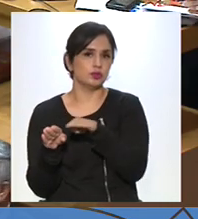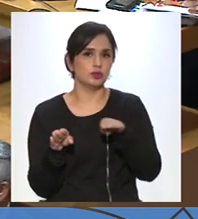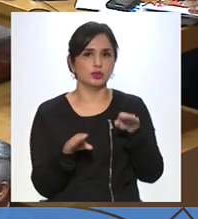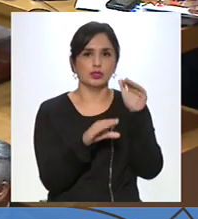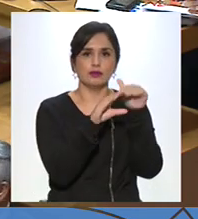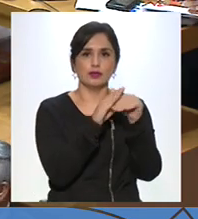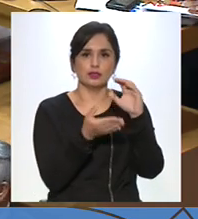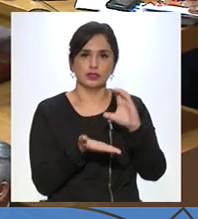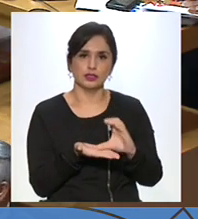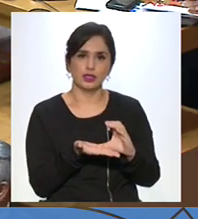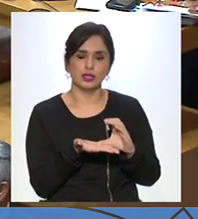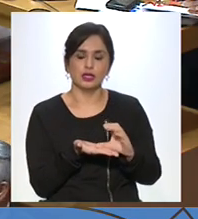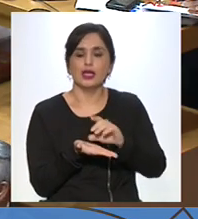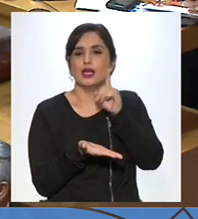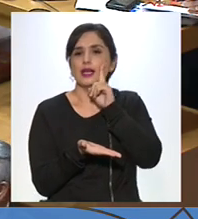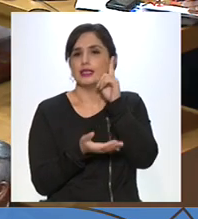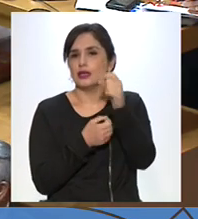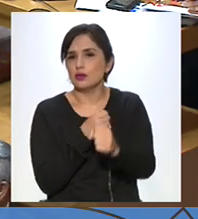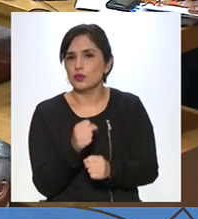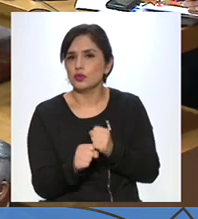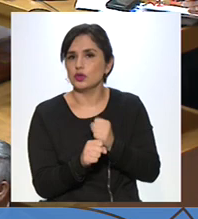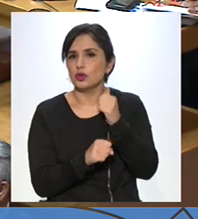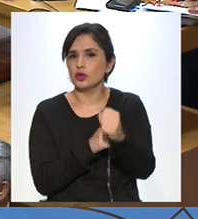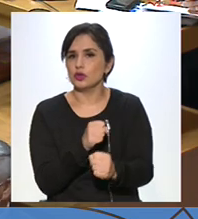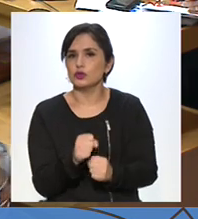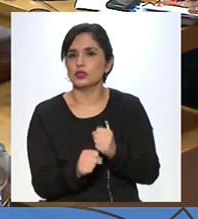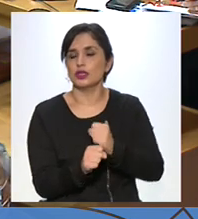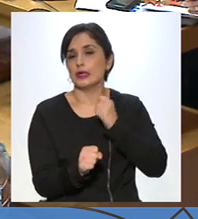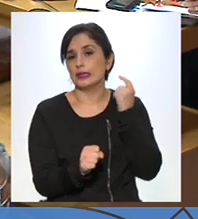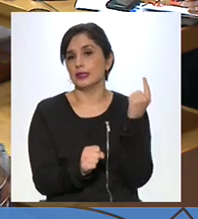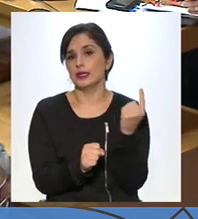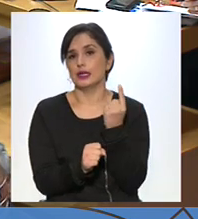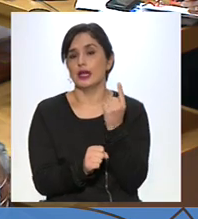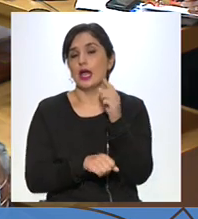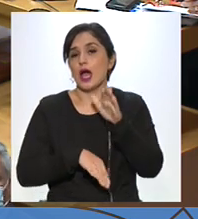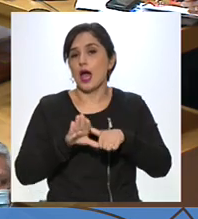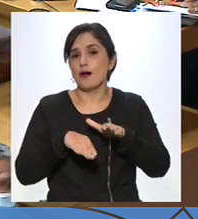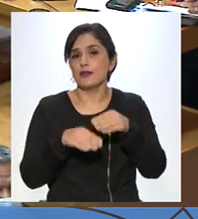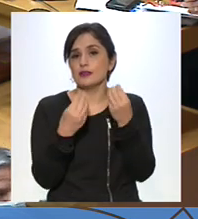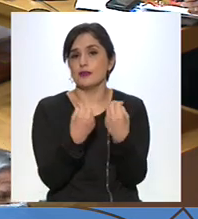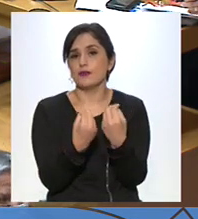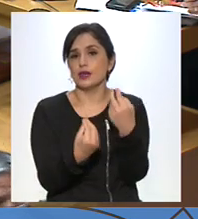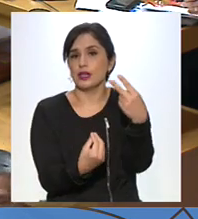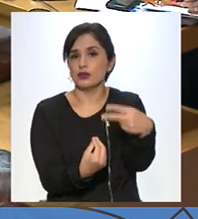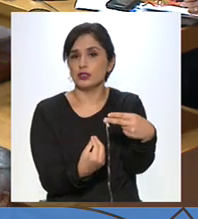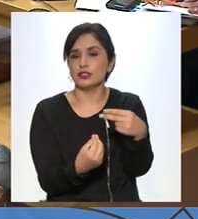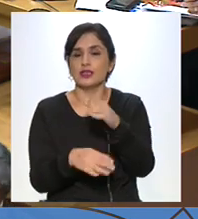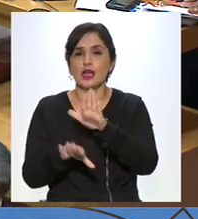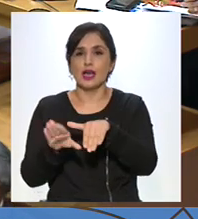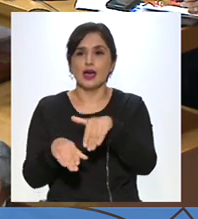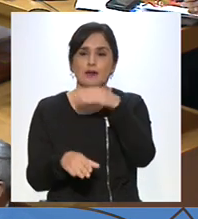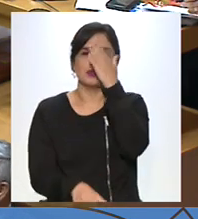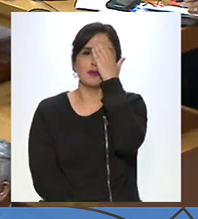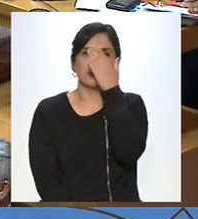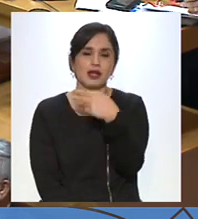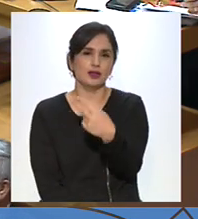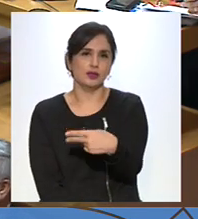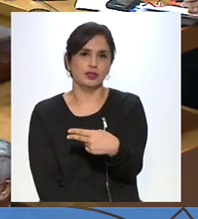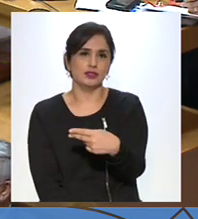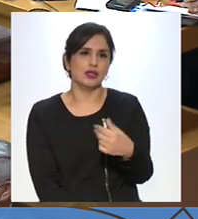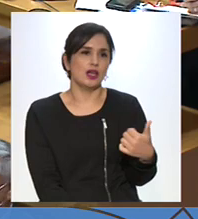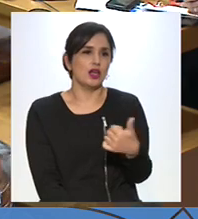Central la tenemos anualmente y en general a veces son buenas noticias y malas noticias. Todo indica que hoy